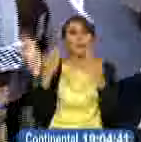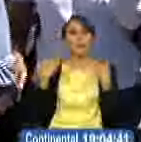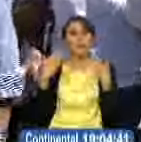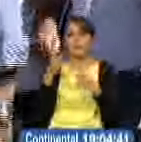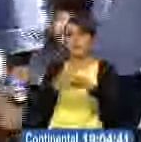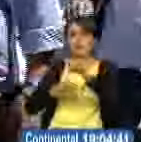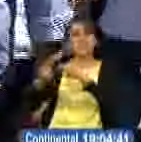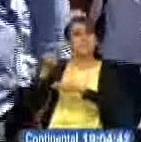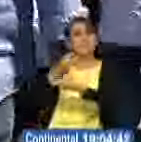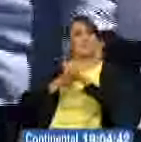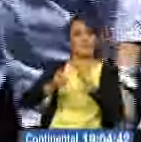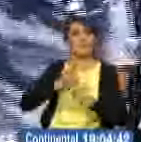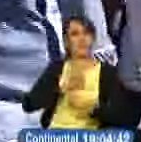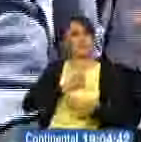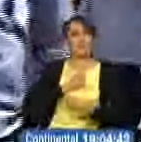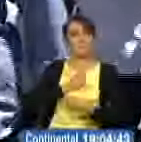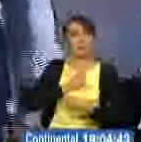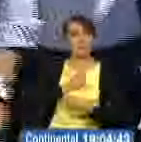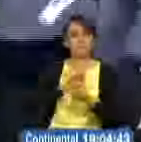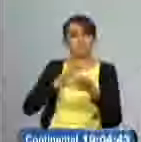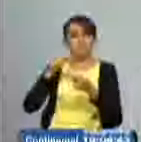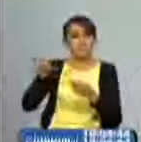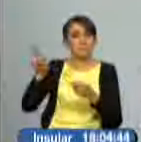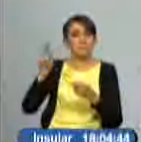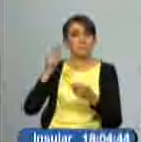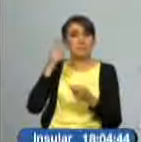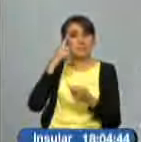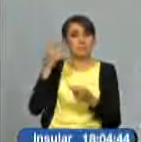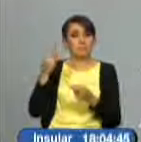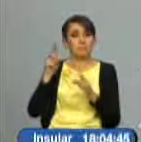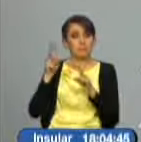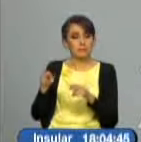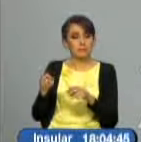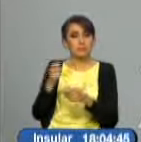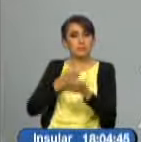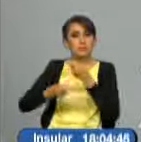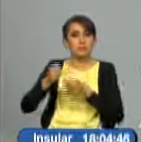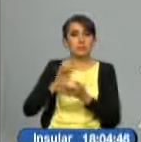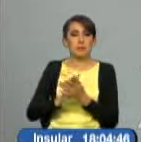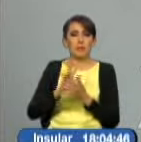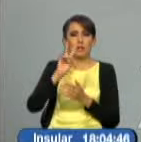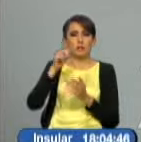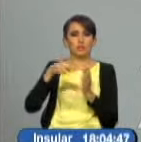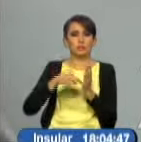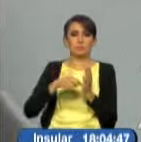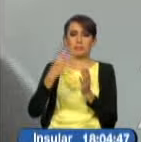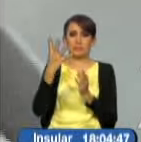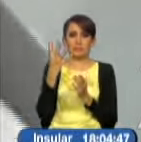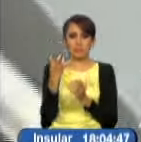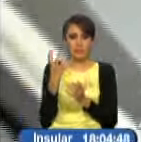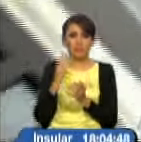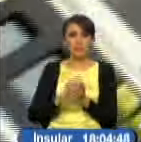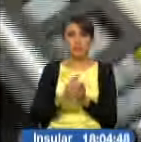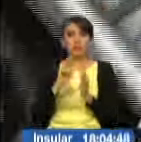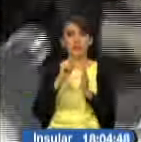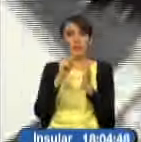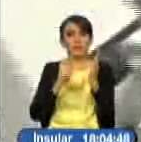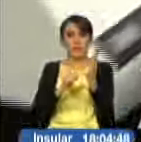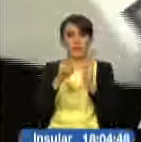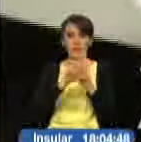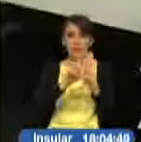el banco, que él mismo constituyó en Panamá. En contexto, desde el 2014, la normativa ecuatoriana prohíbe a banqueros